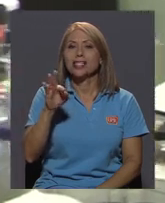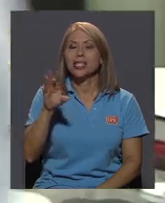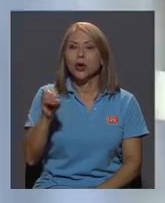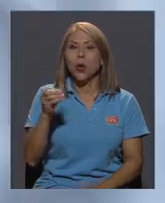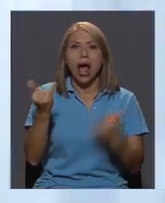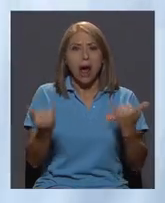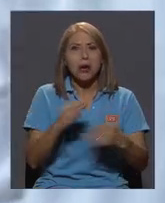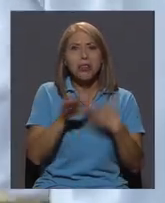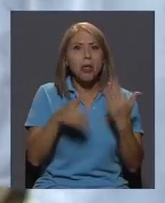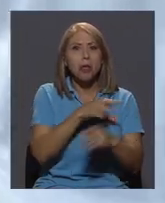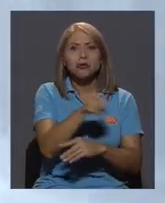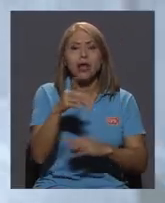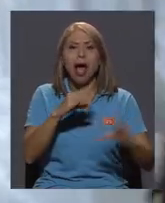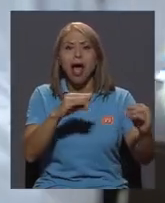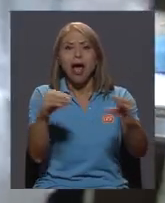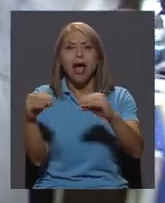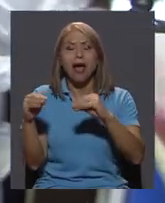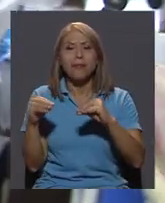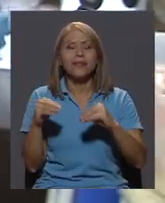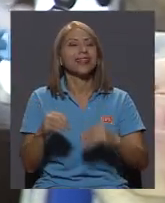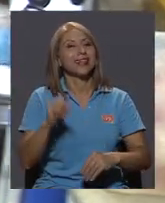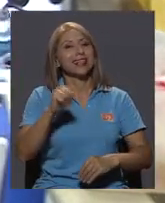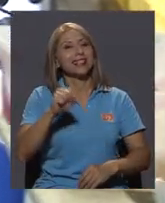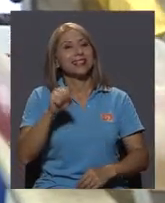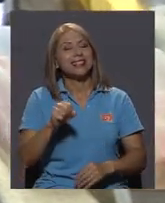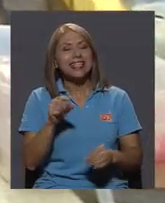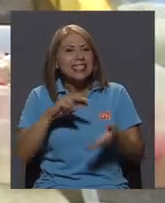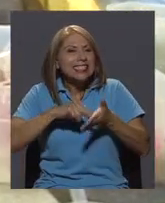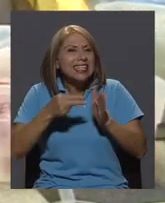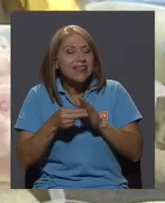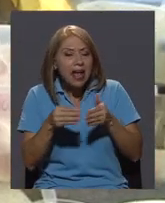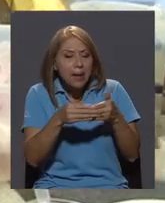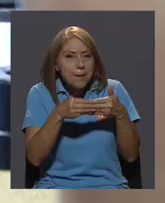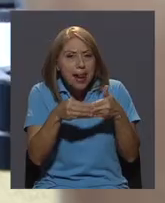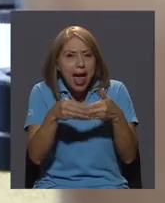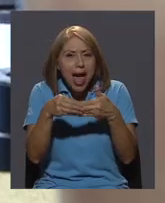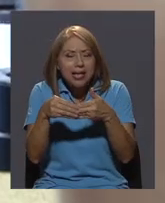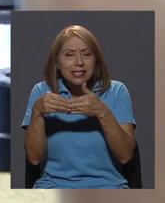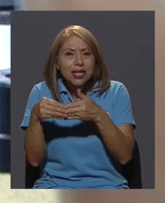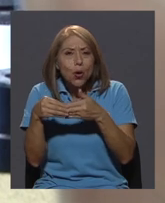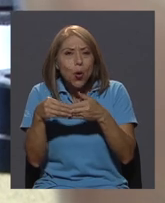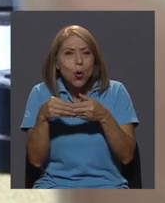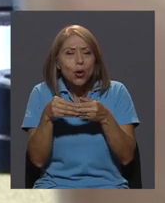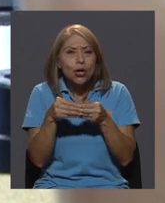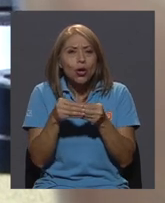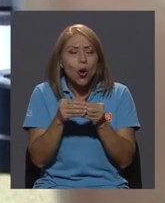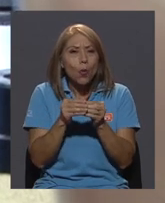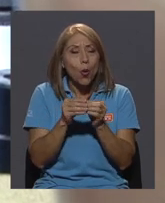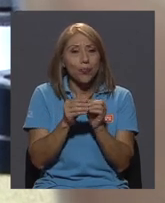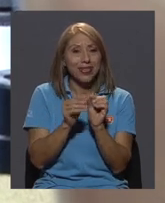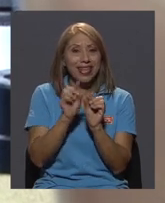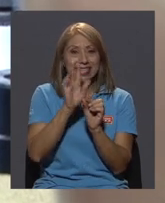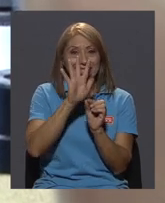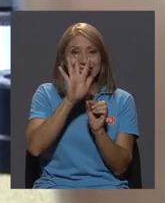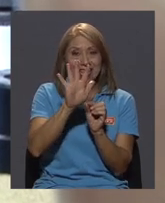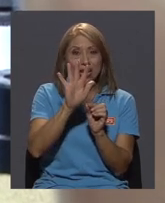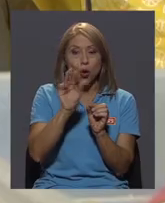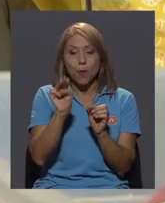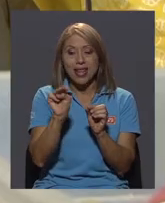global el micro plástico consiste básicamente en partículas de plástico que son menores a 5 milímetros